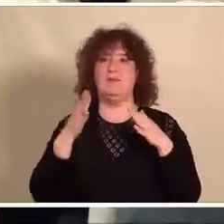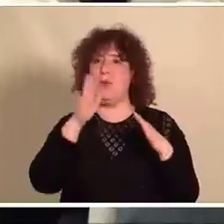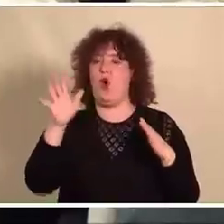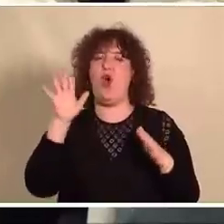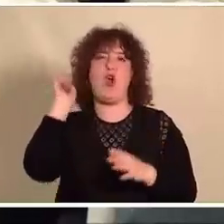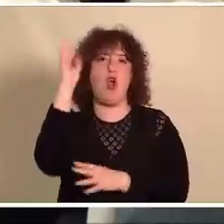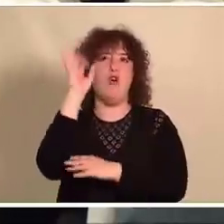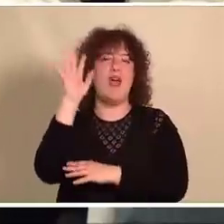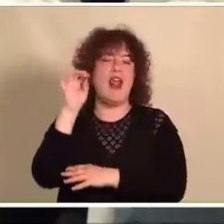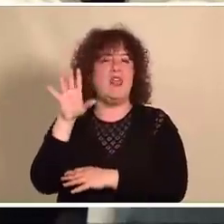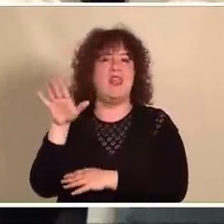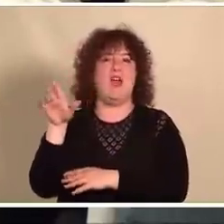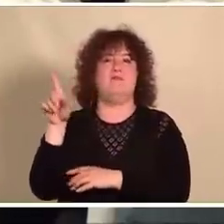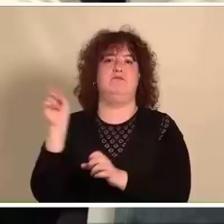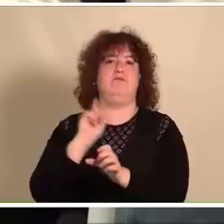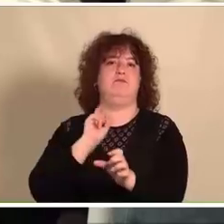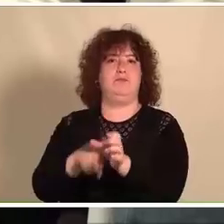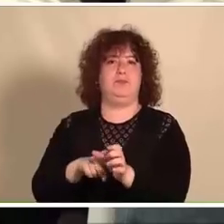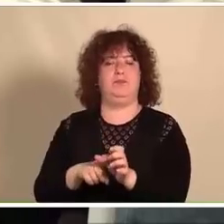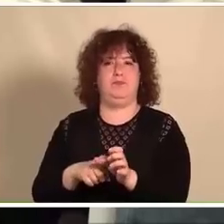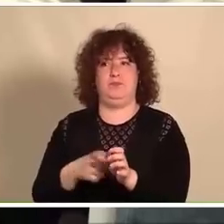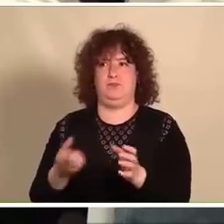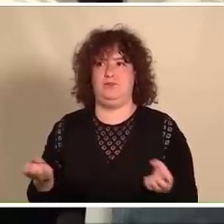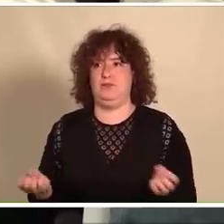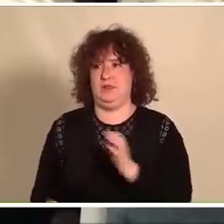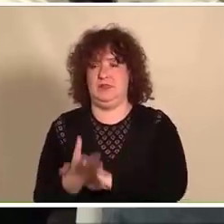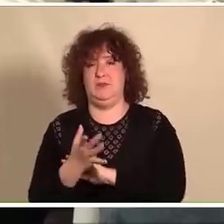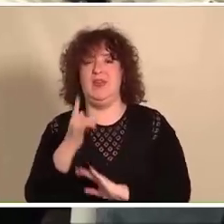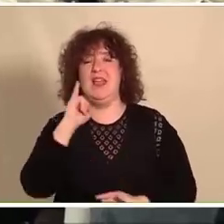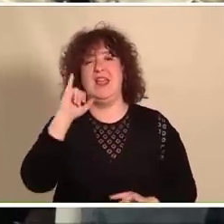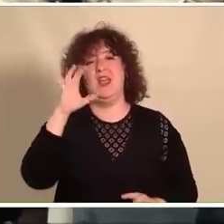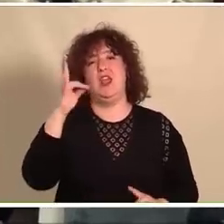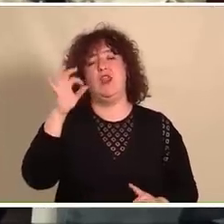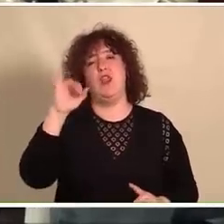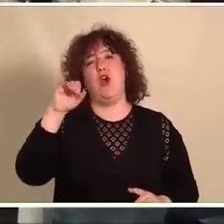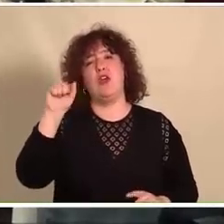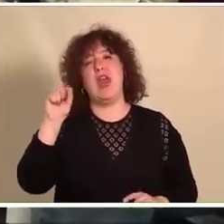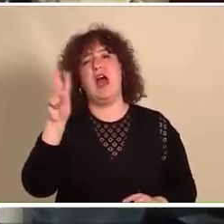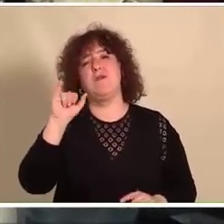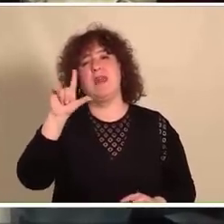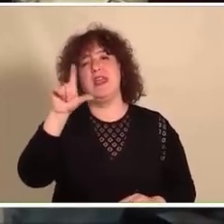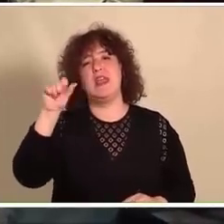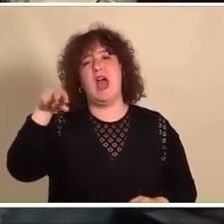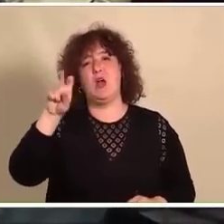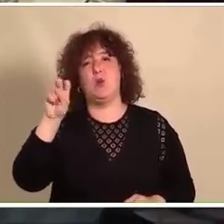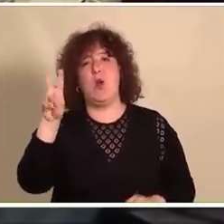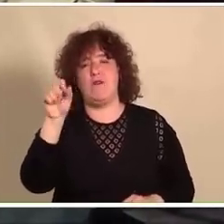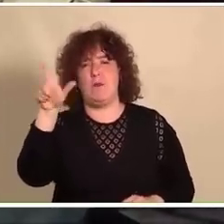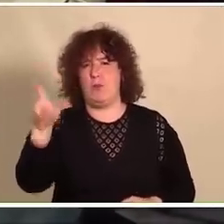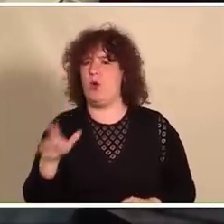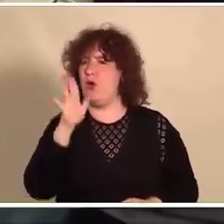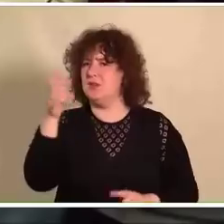encabezado por idoia Villanueva que es también una referente en la lucha por la paz